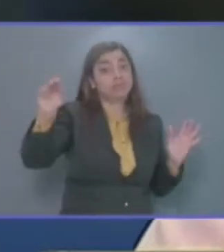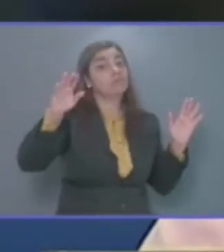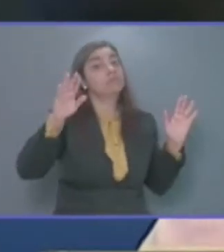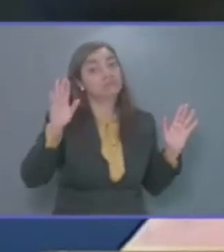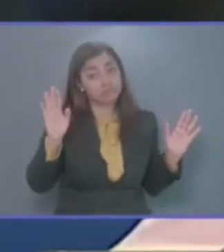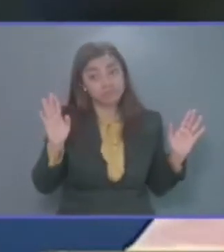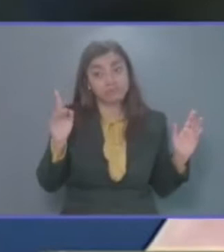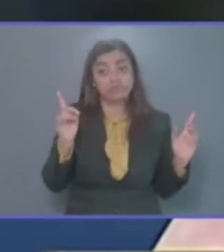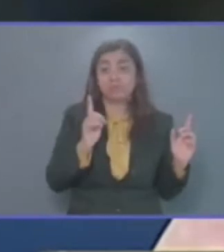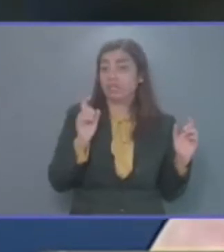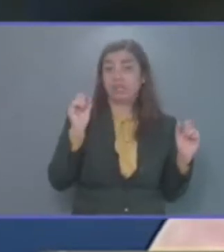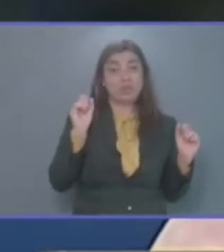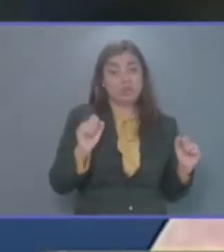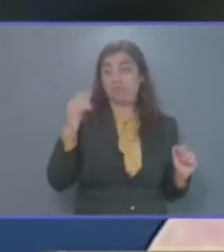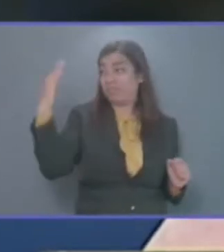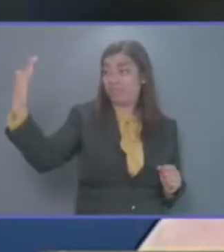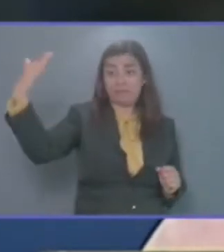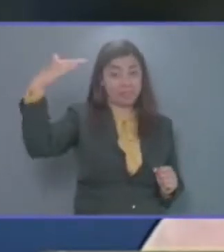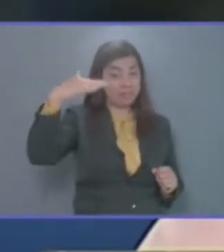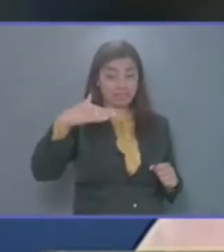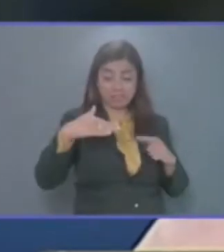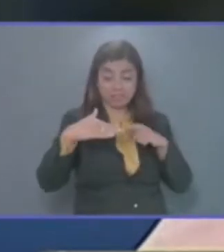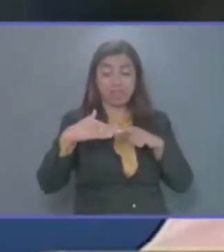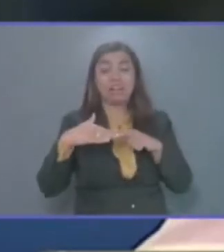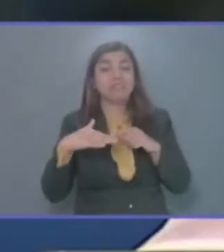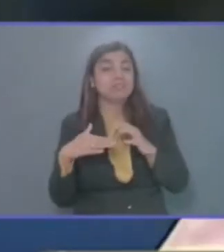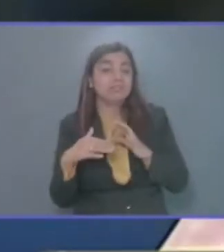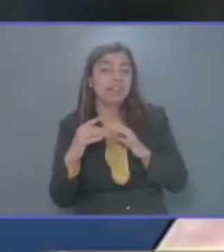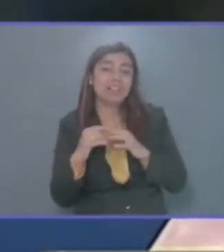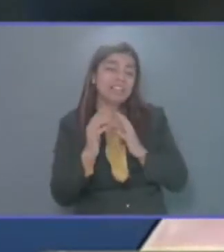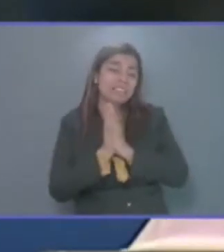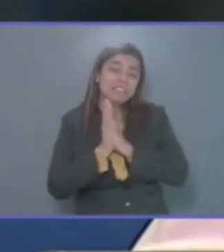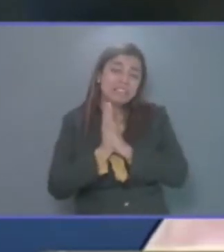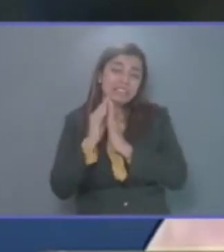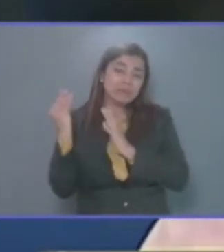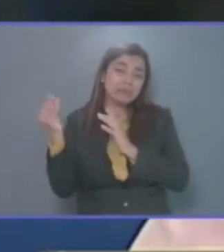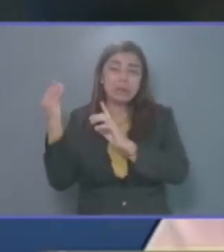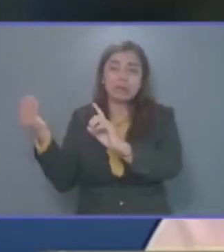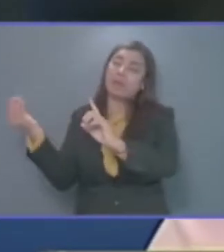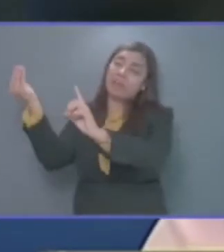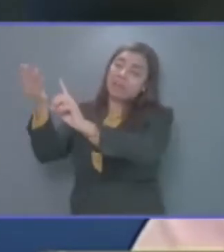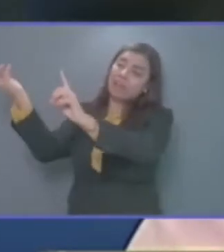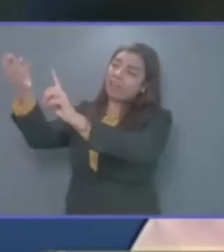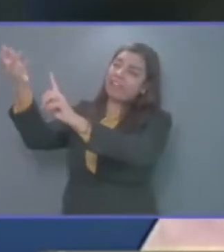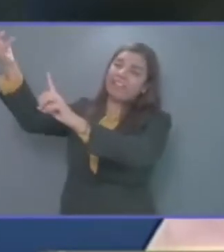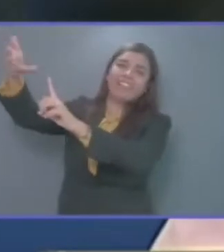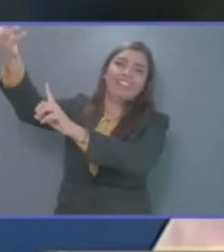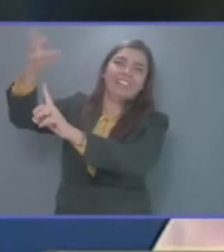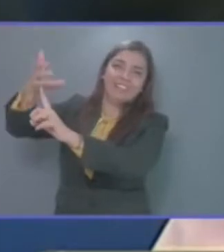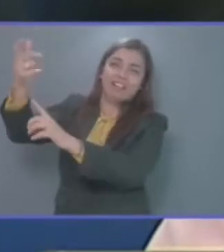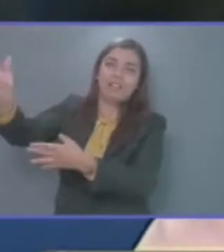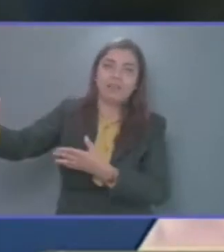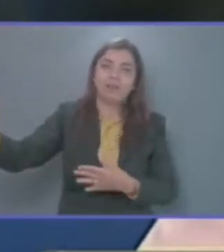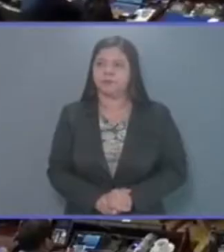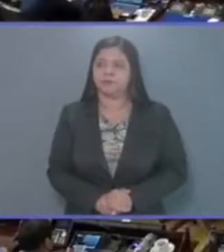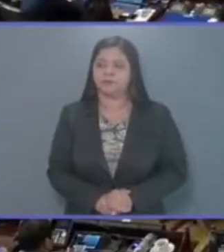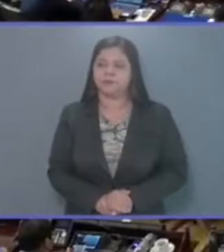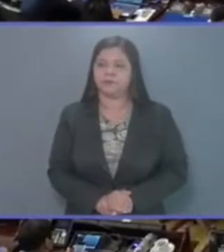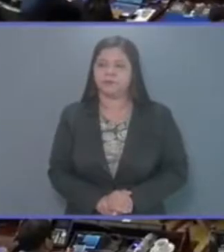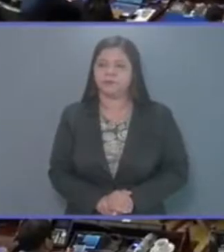pero que no pueden viajar. Y lo que hacen es mandarle a sus familiares algún